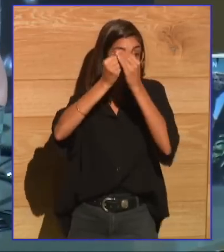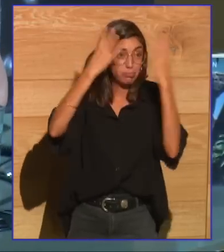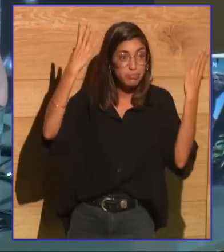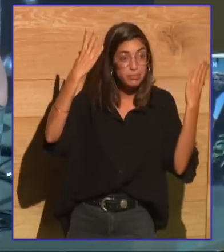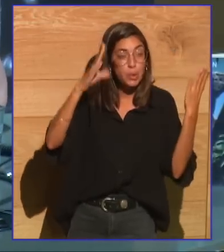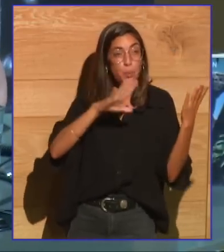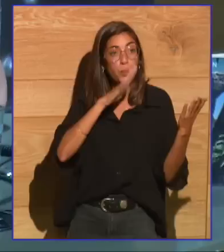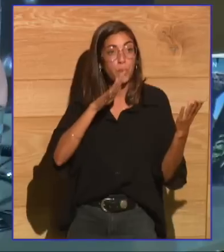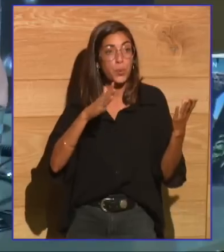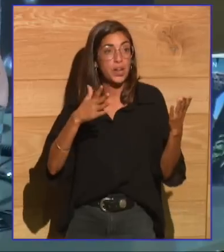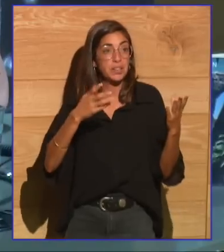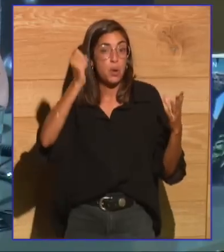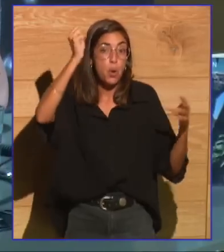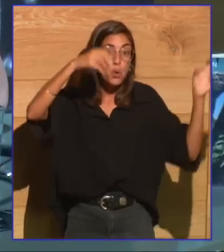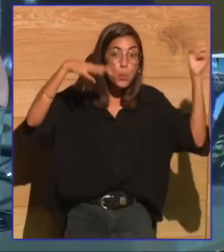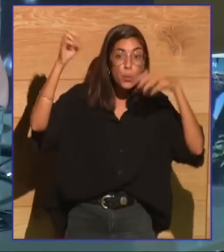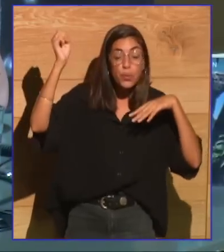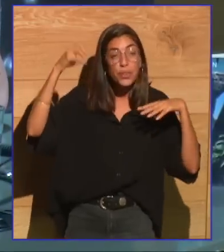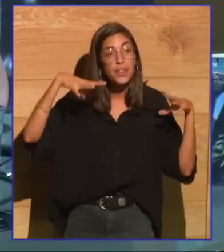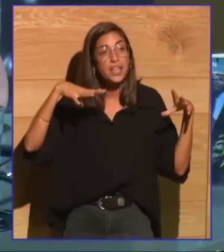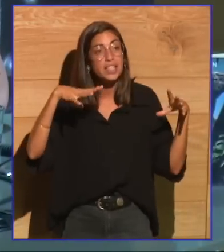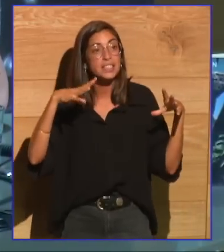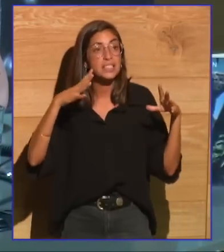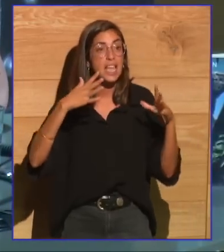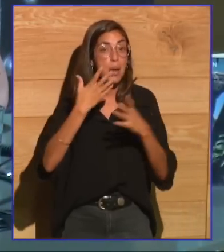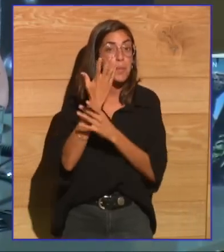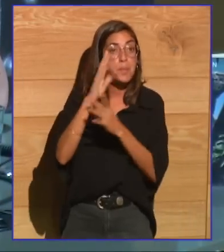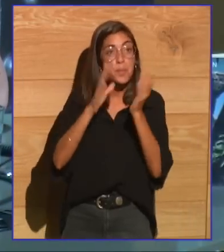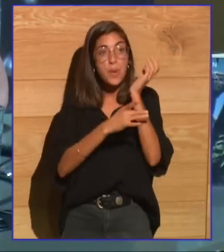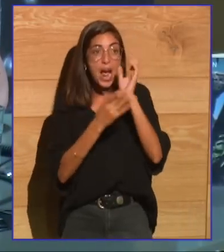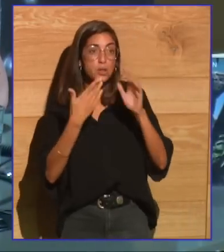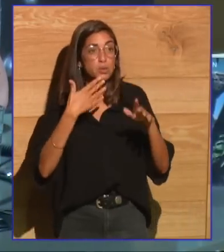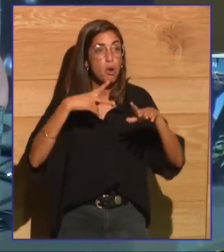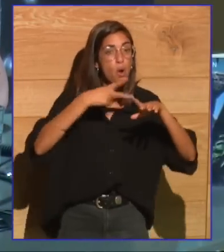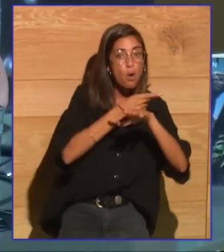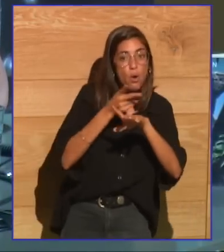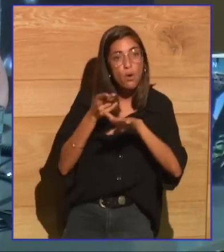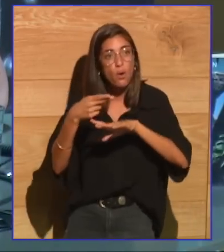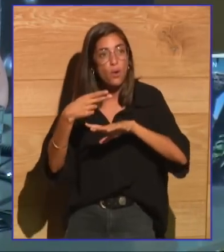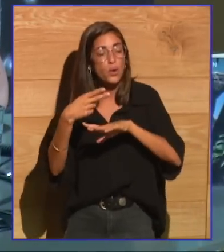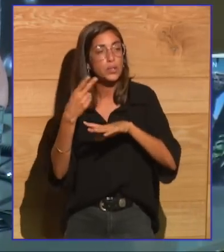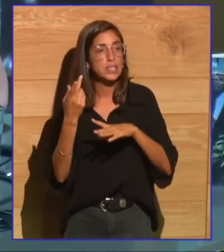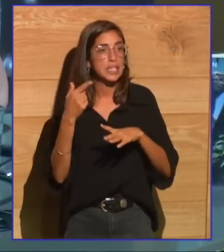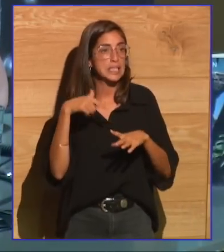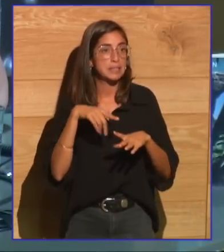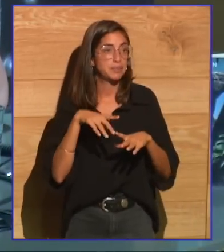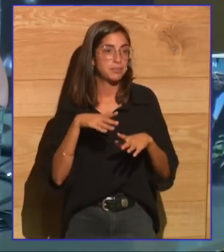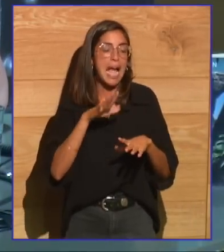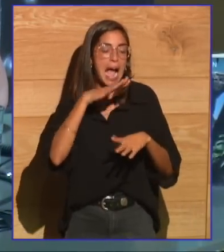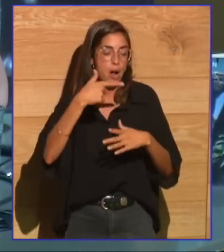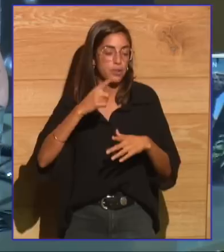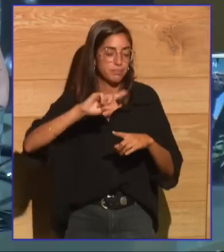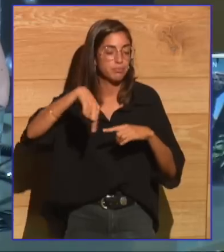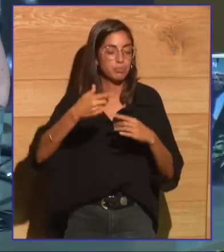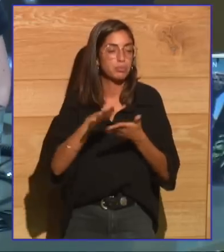unas luces muy sabio unas manos que cortan algo está evidentemente ahora hablaremos la